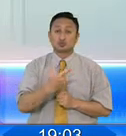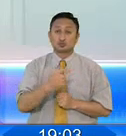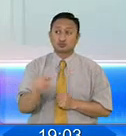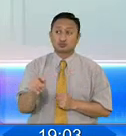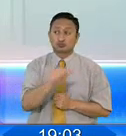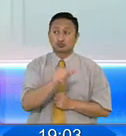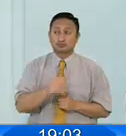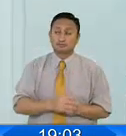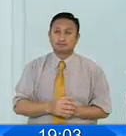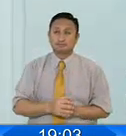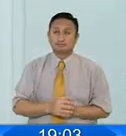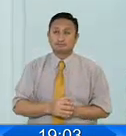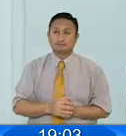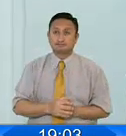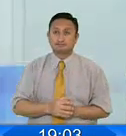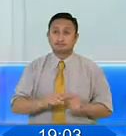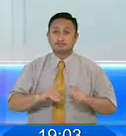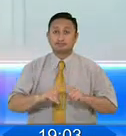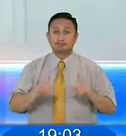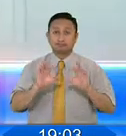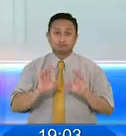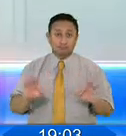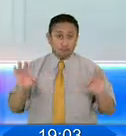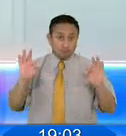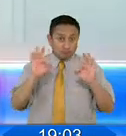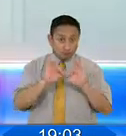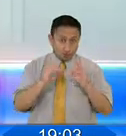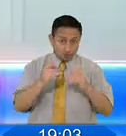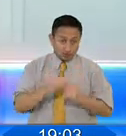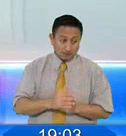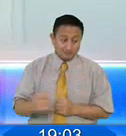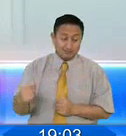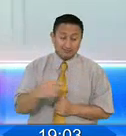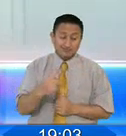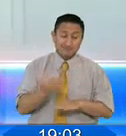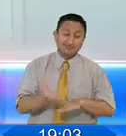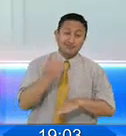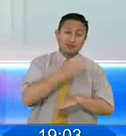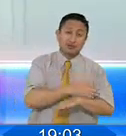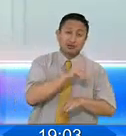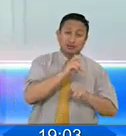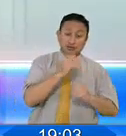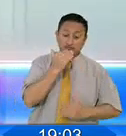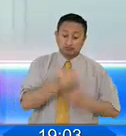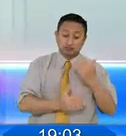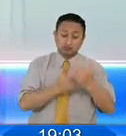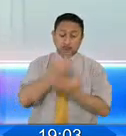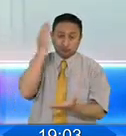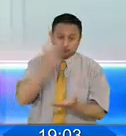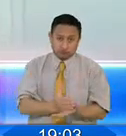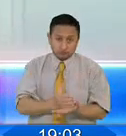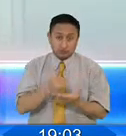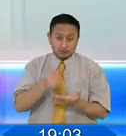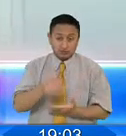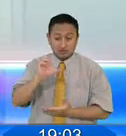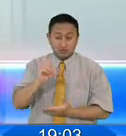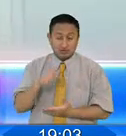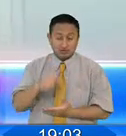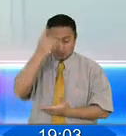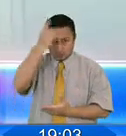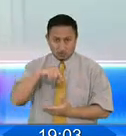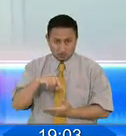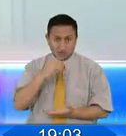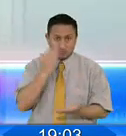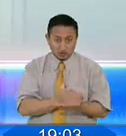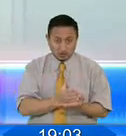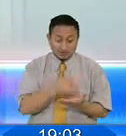es claro. Solo aquello que había sido interrumpido por la decisión del Consejo Nacional Electoral, que